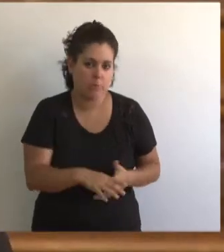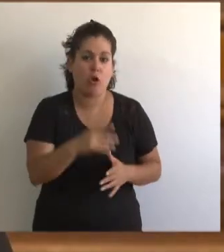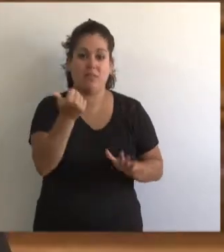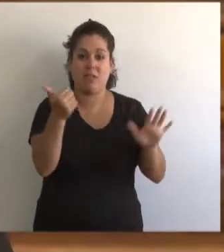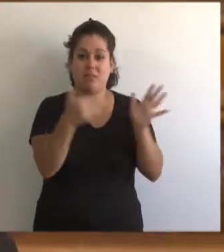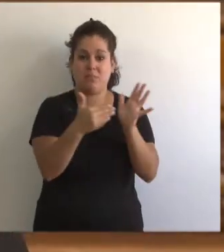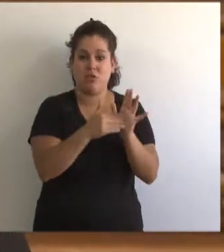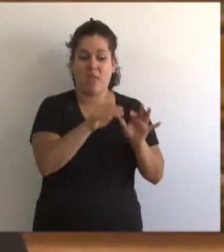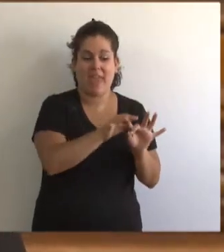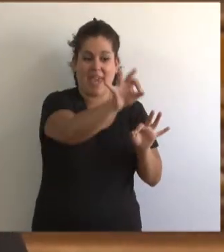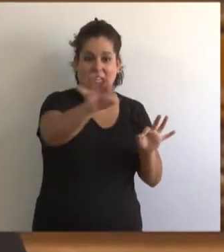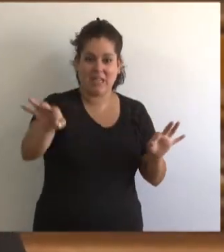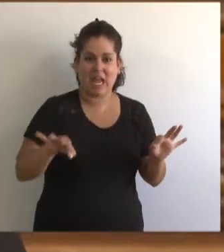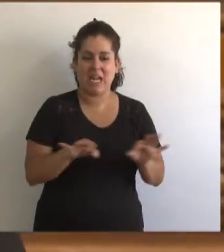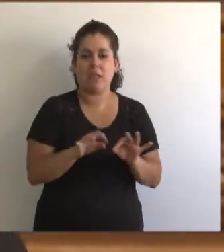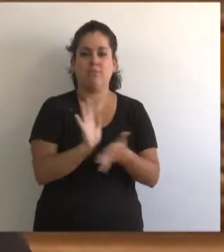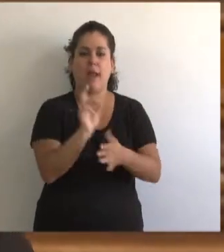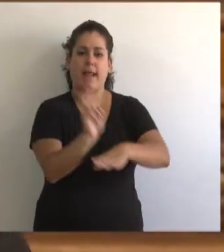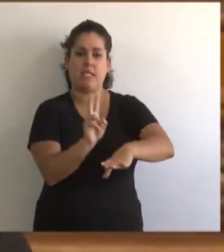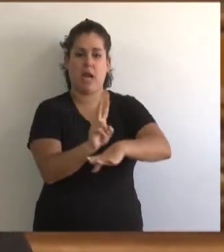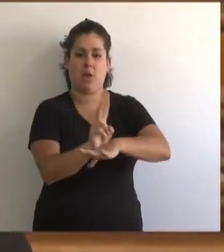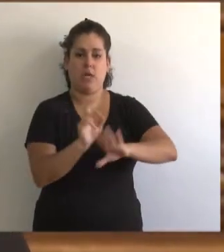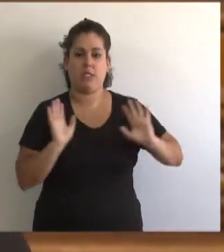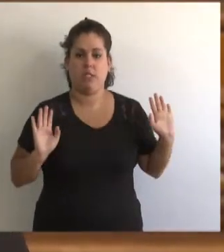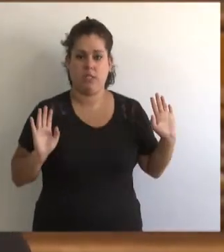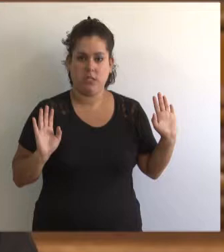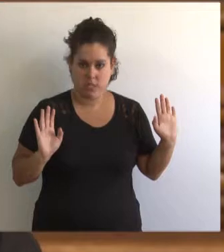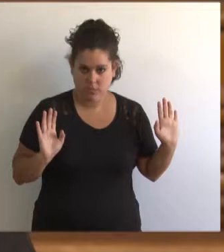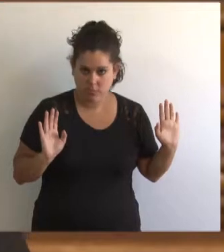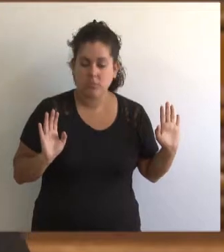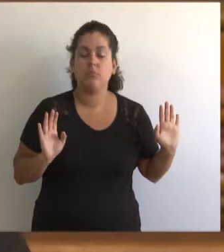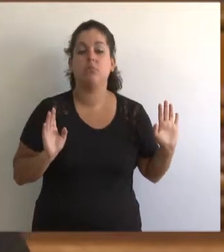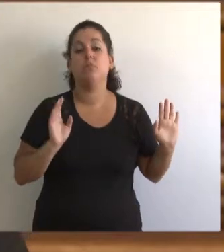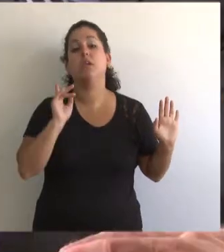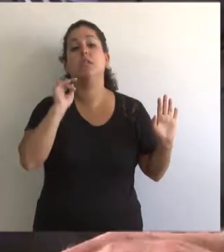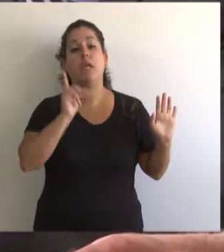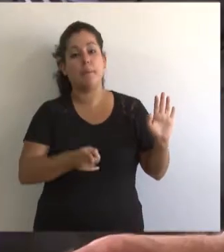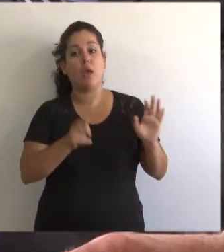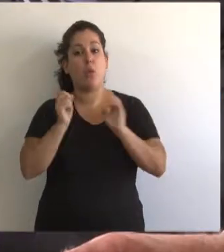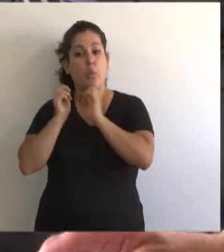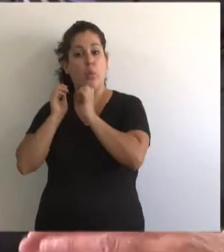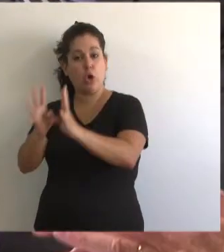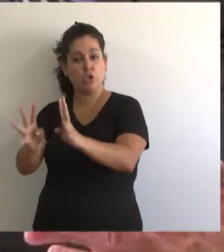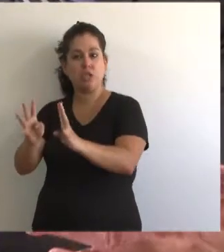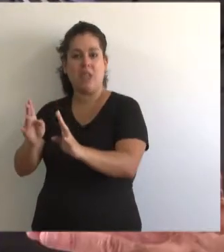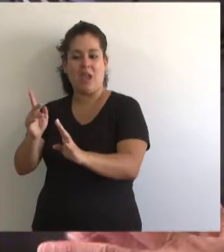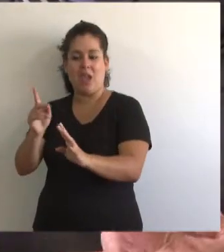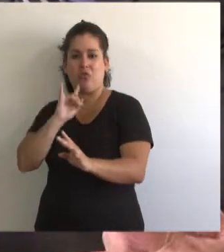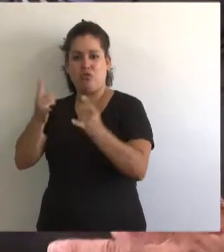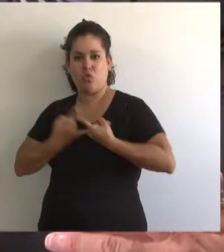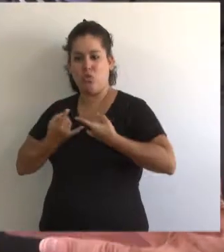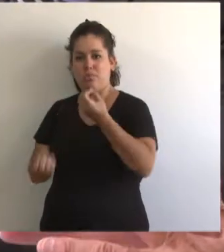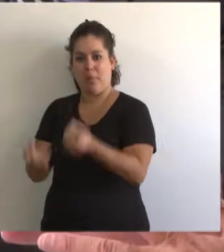por ejemplo más de 6 millones de hectáreas que son reservas, por ejemplo, ¿no? Y de los